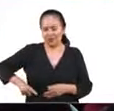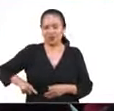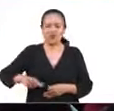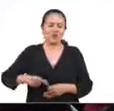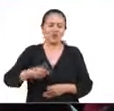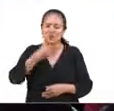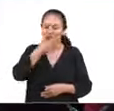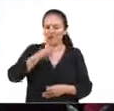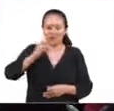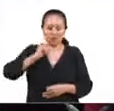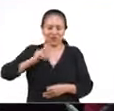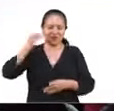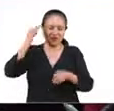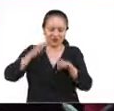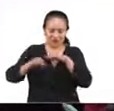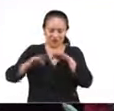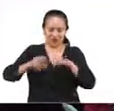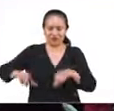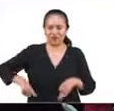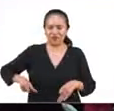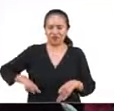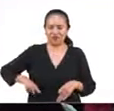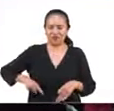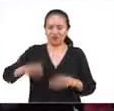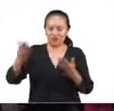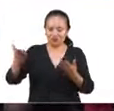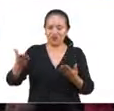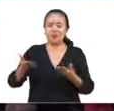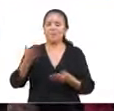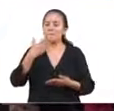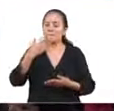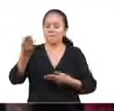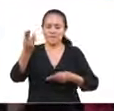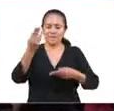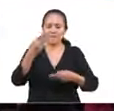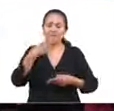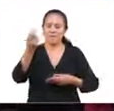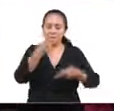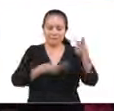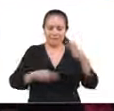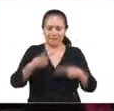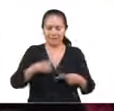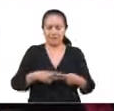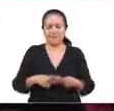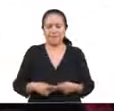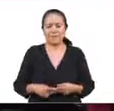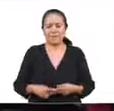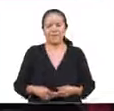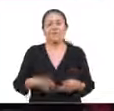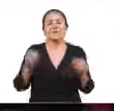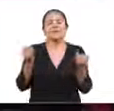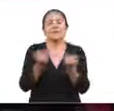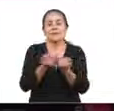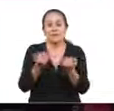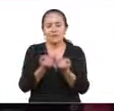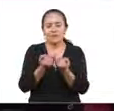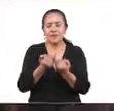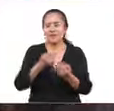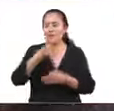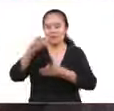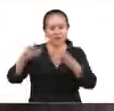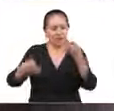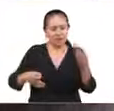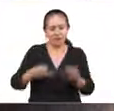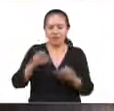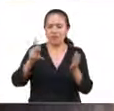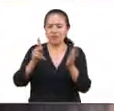funcionarios. Sean todas y todos ustedes bienvenidos. De igual forma, agradecemos a los representantes de los medios de comunicación